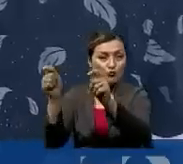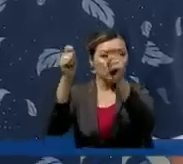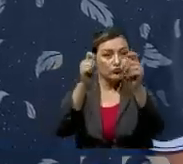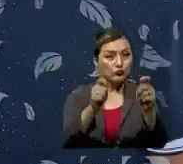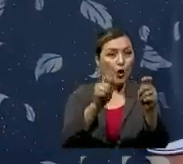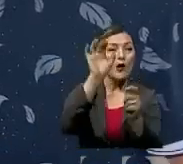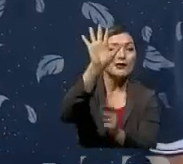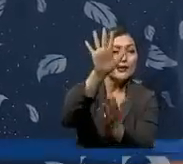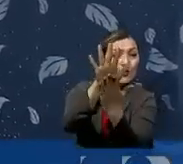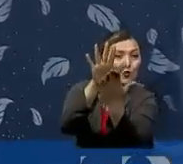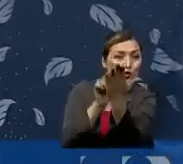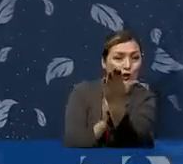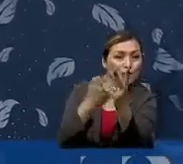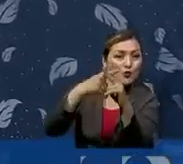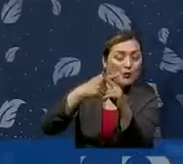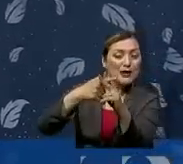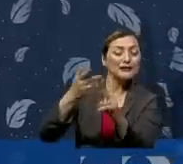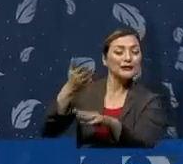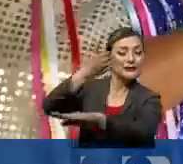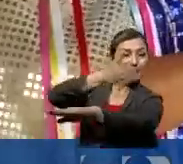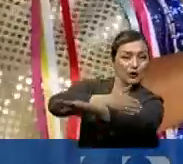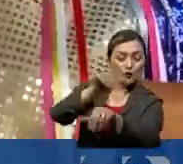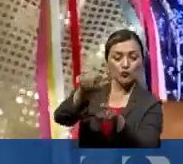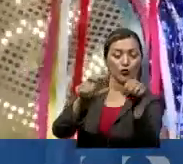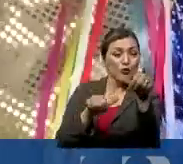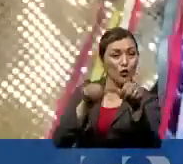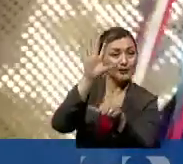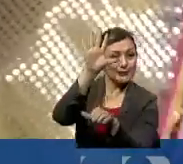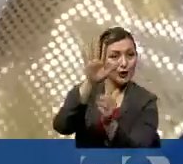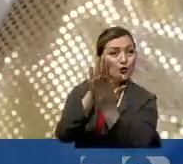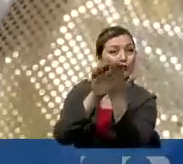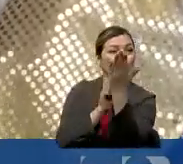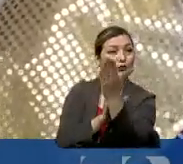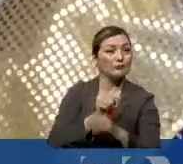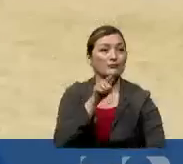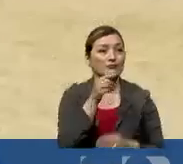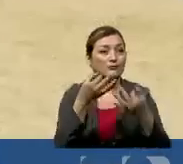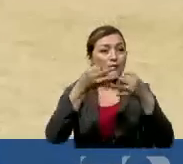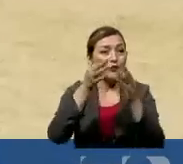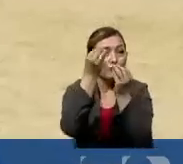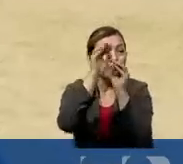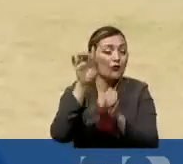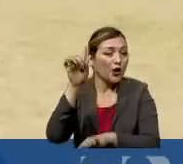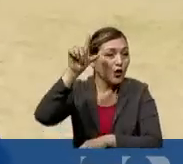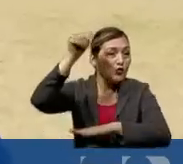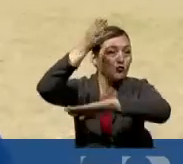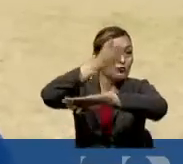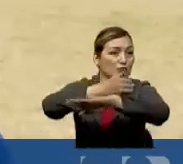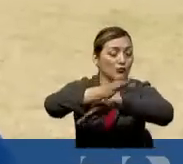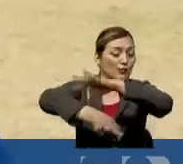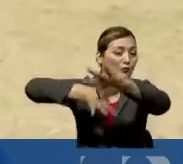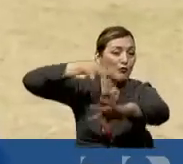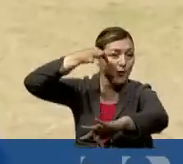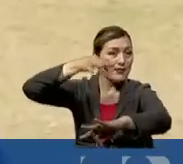5 proyectos quedan encaminados por parte de la administración anterior. Así lo supo afirmar Diana Aguavil, gobernadora saliente